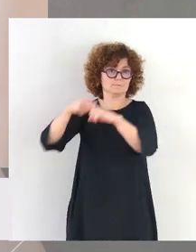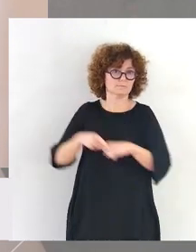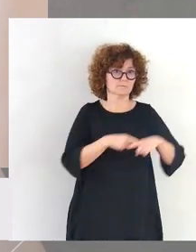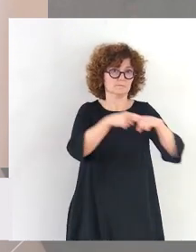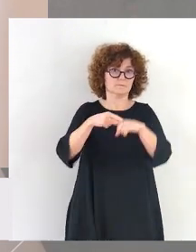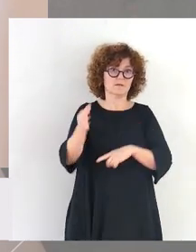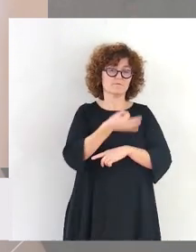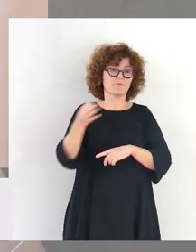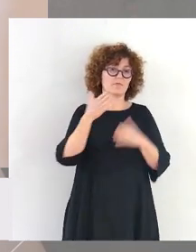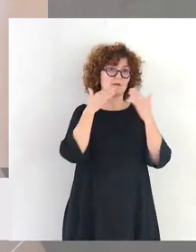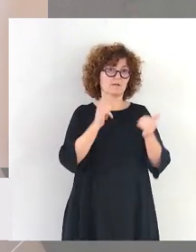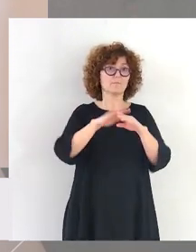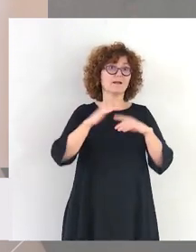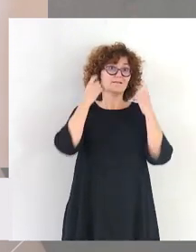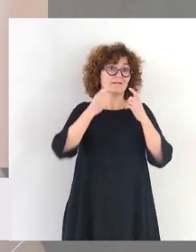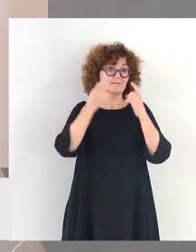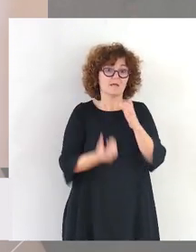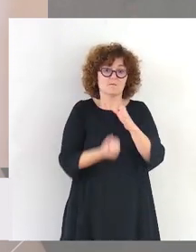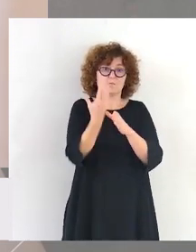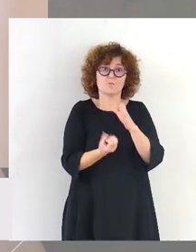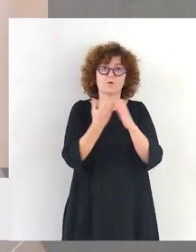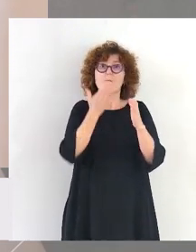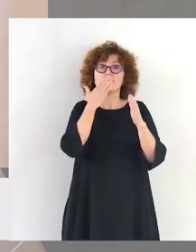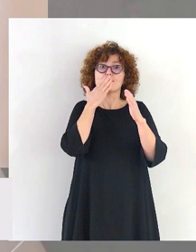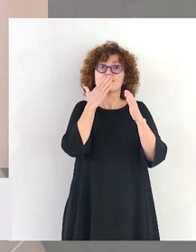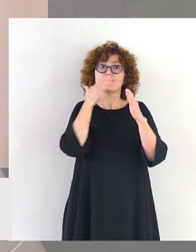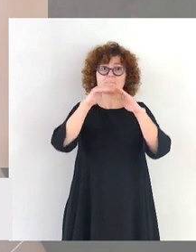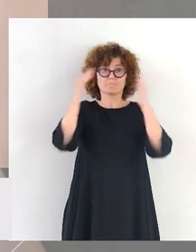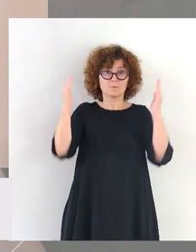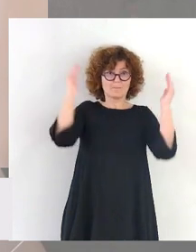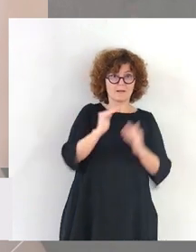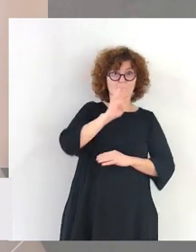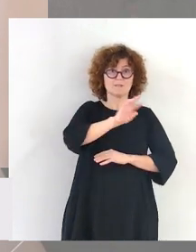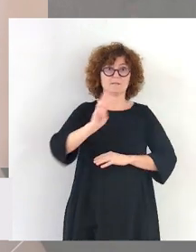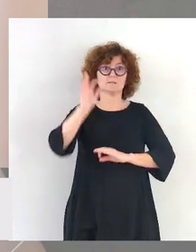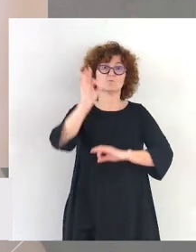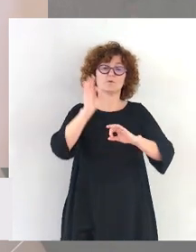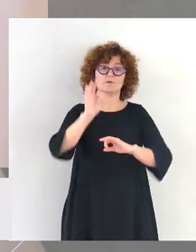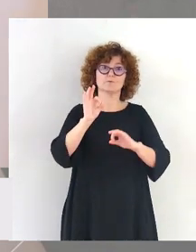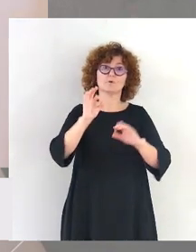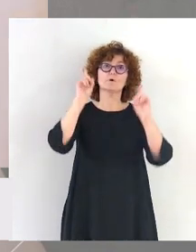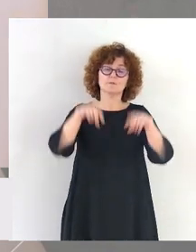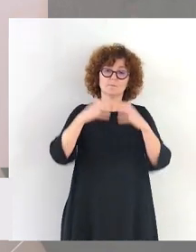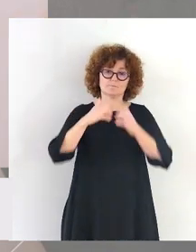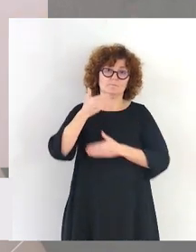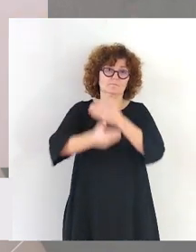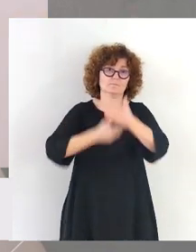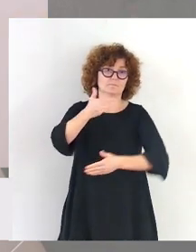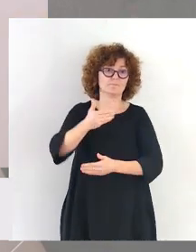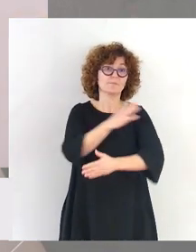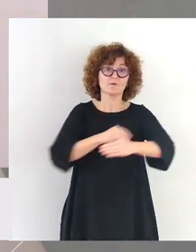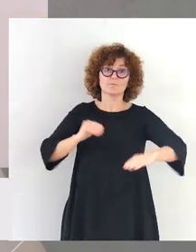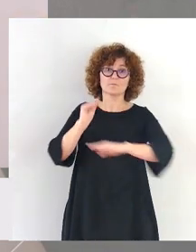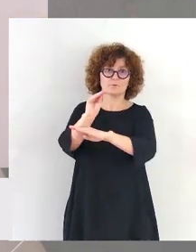energética para reducir las emisiones de gases de efecto invernadero en un 43 por y la puesta en marcha del fondo para